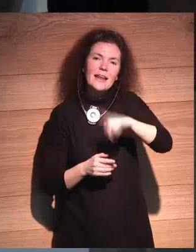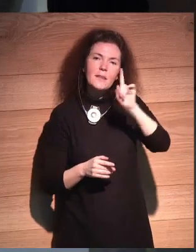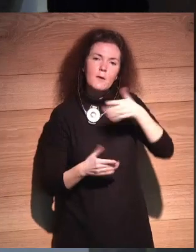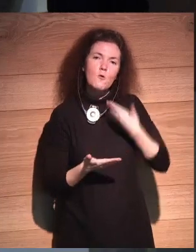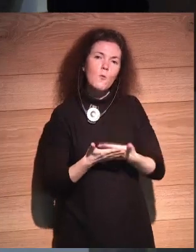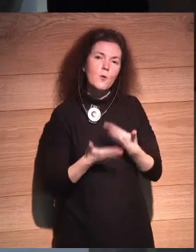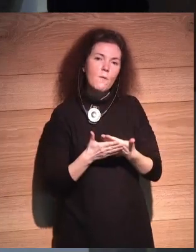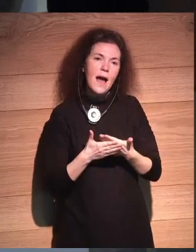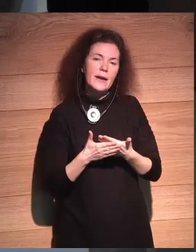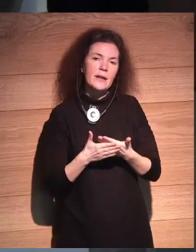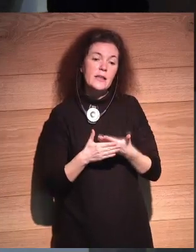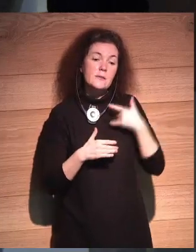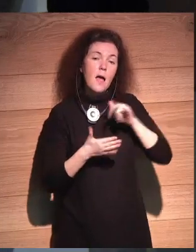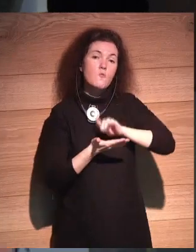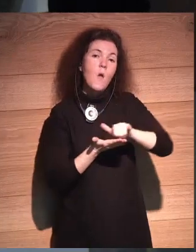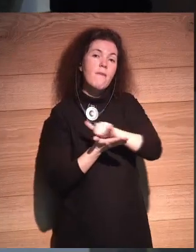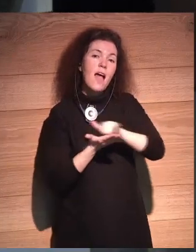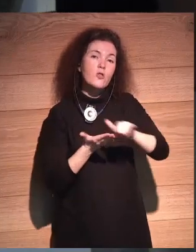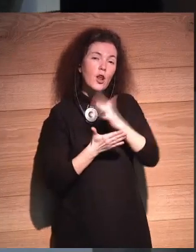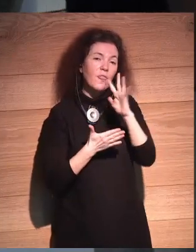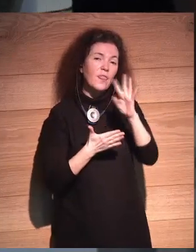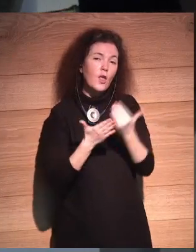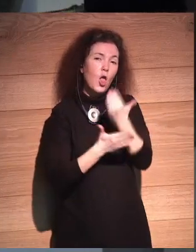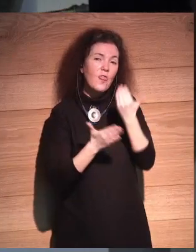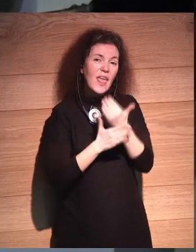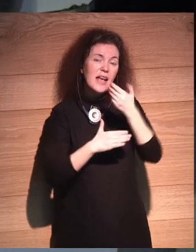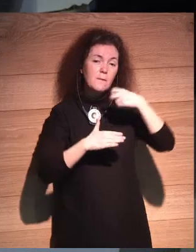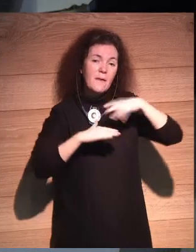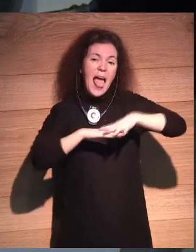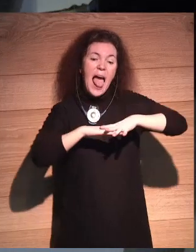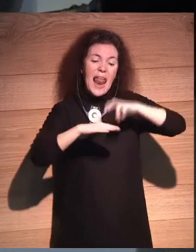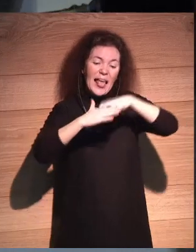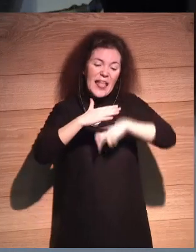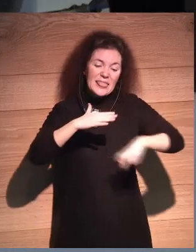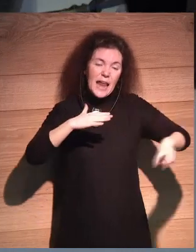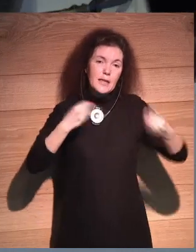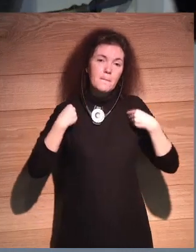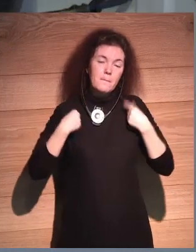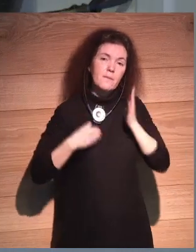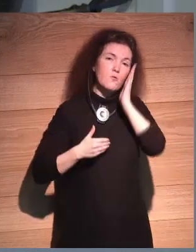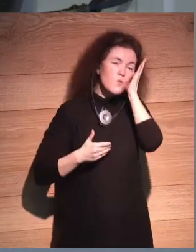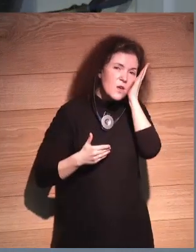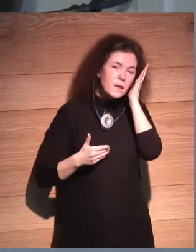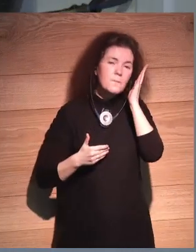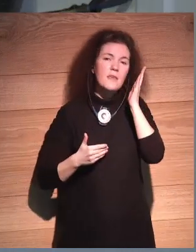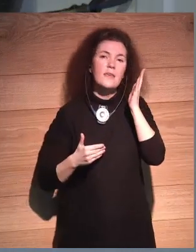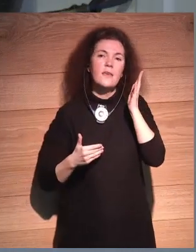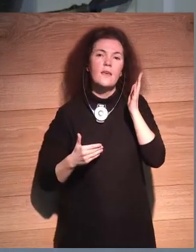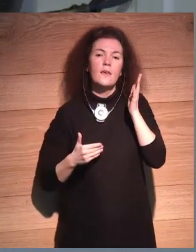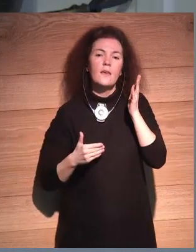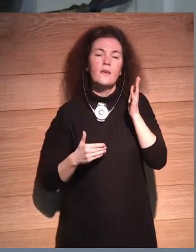se sumergió en las cloacas de Nueva York durante 5 días, donde vivió, donde estuvo durmiendo, donde